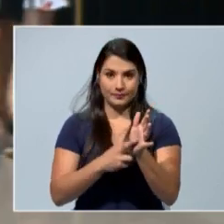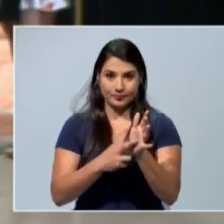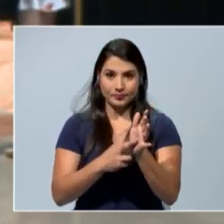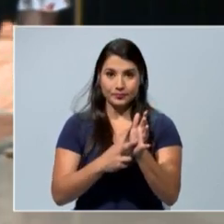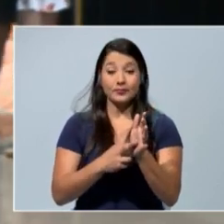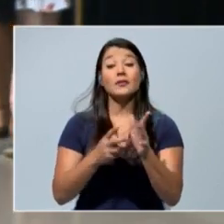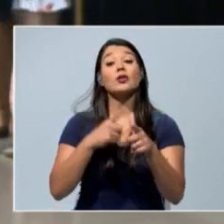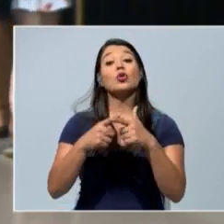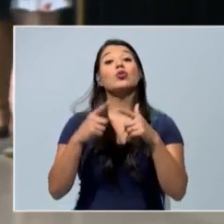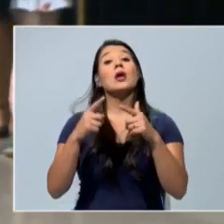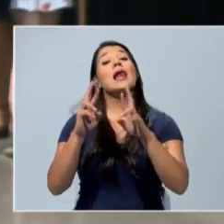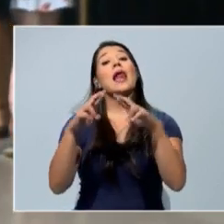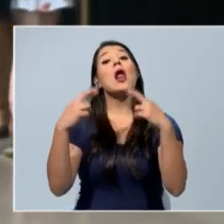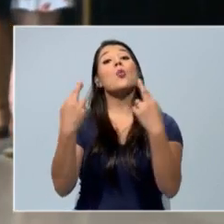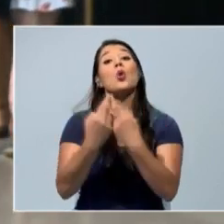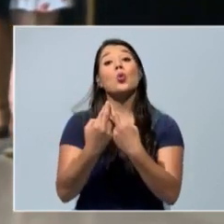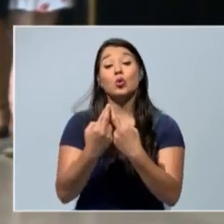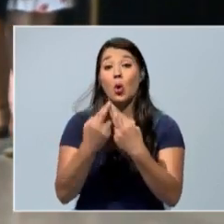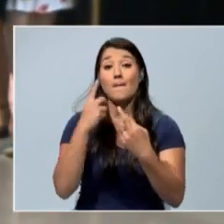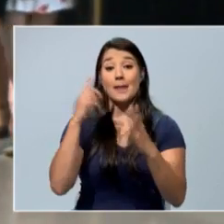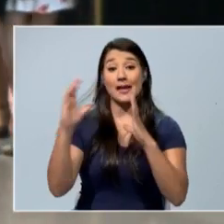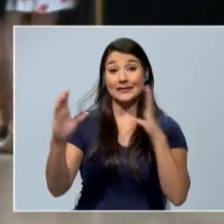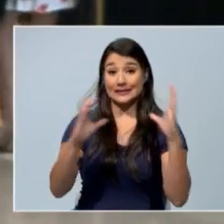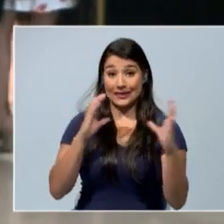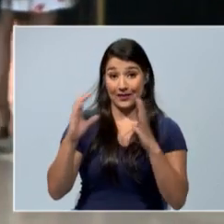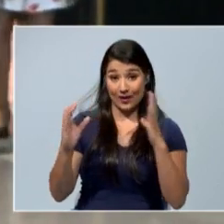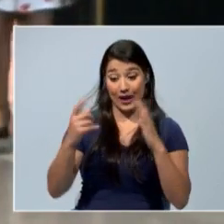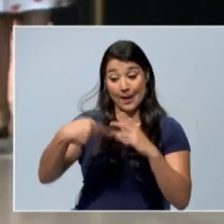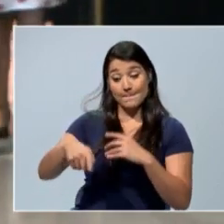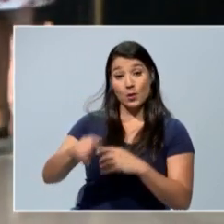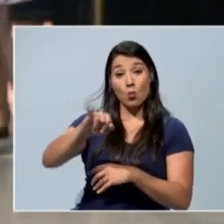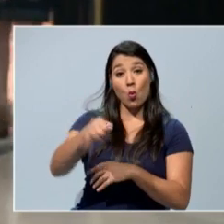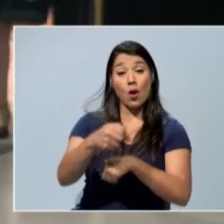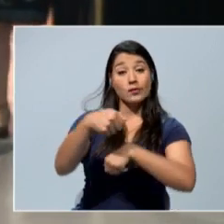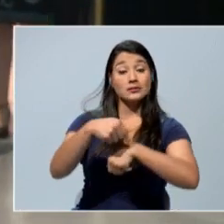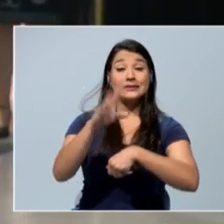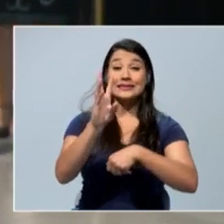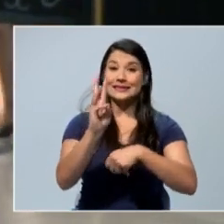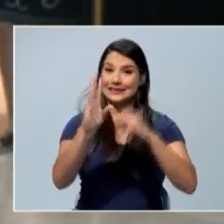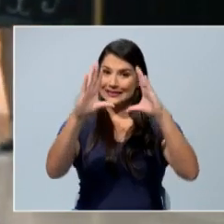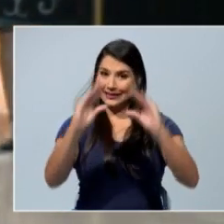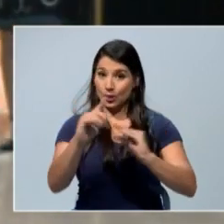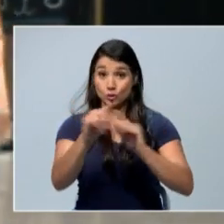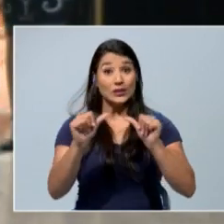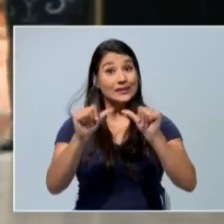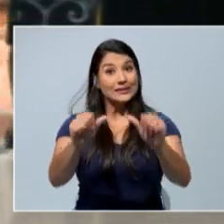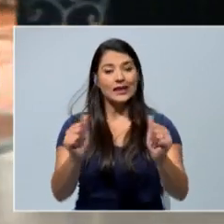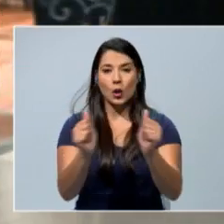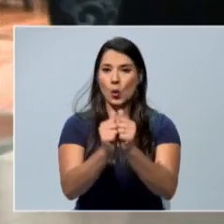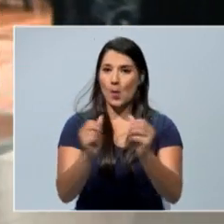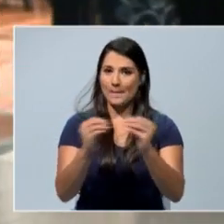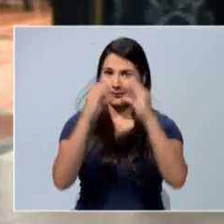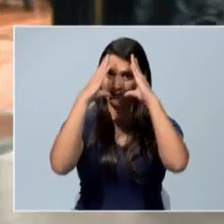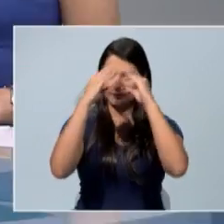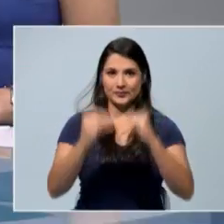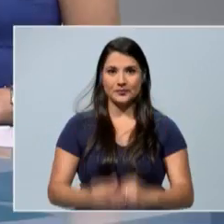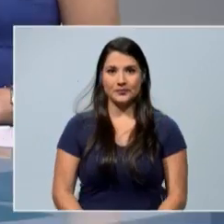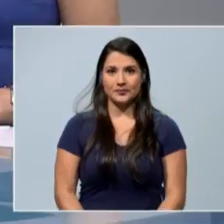la sesión solemne para el próximo jueves a partir de las 6 de la tarde. Continúen ustedes, compañeros, con más en el estudio.